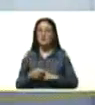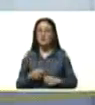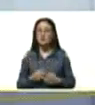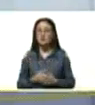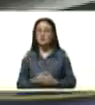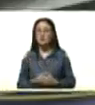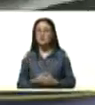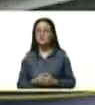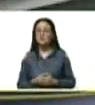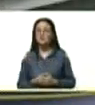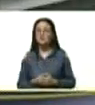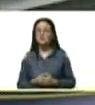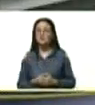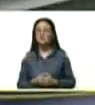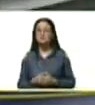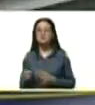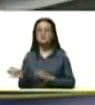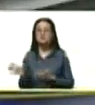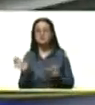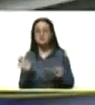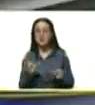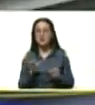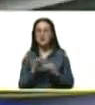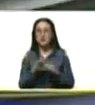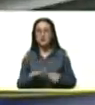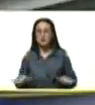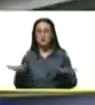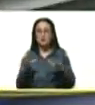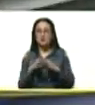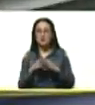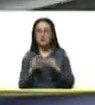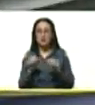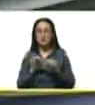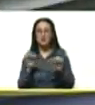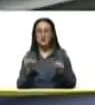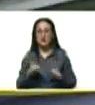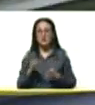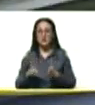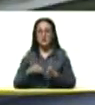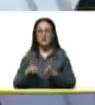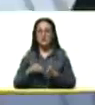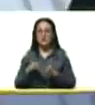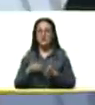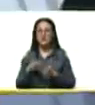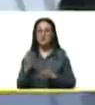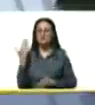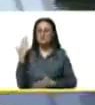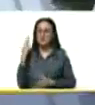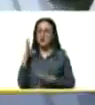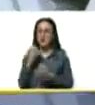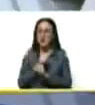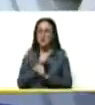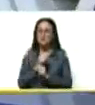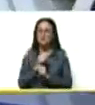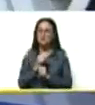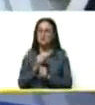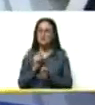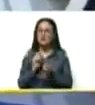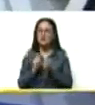aparatos modernos que van a ser instalados en todo lo largo y ancho del sistema ferroviario. Anoche casualmente cambiamos